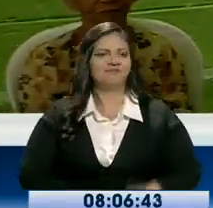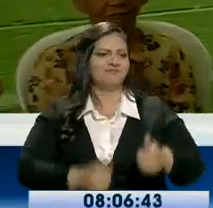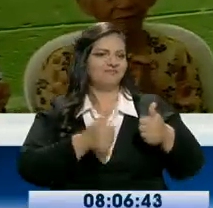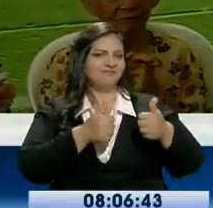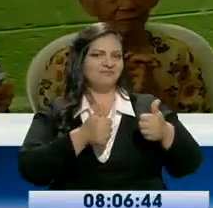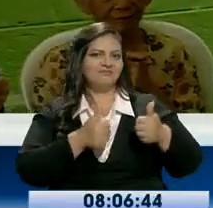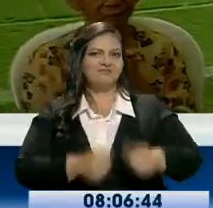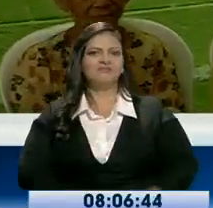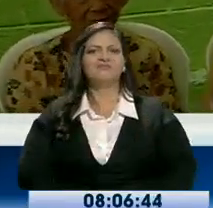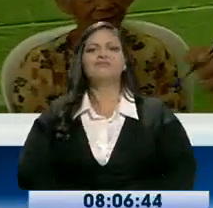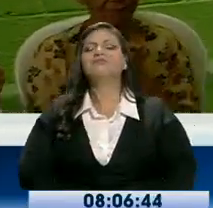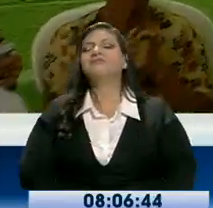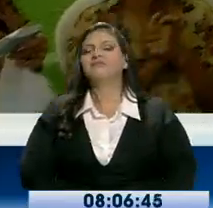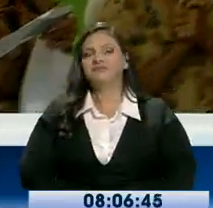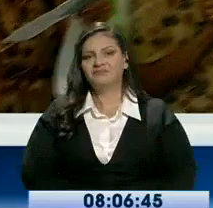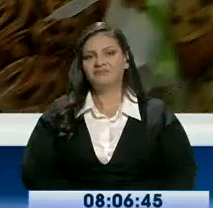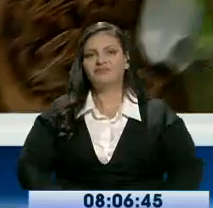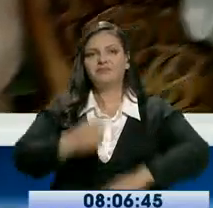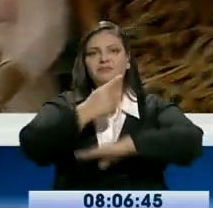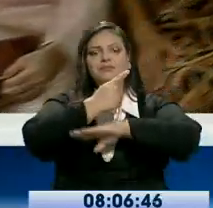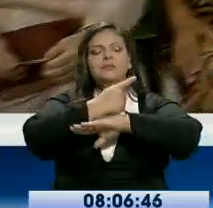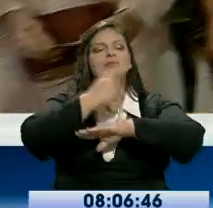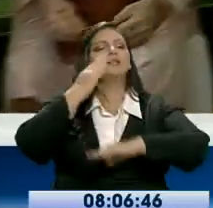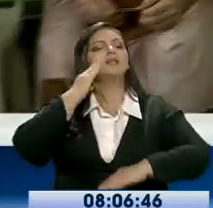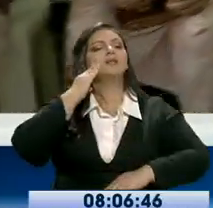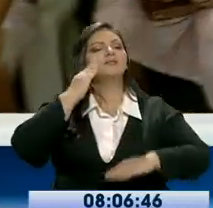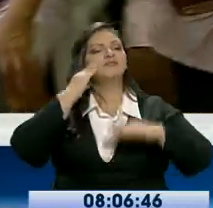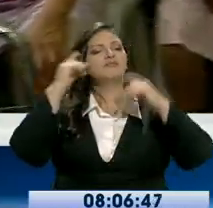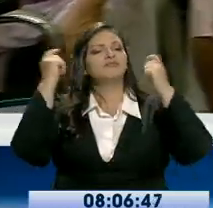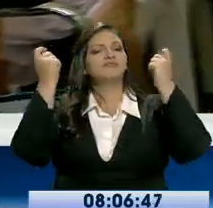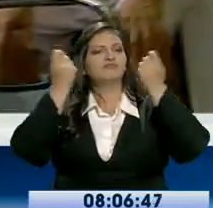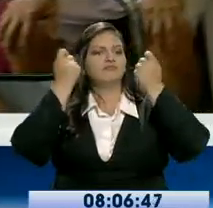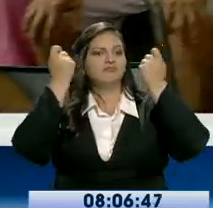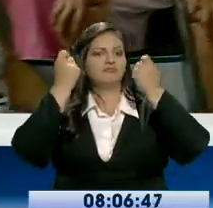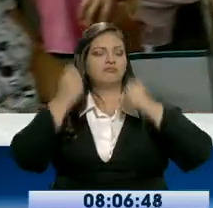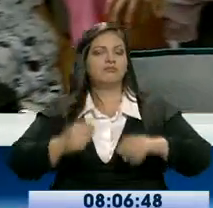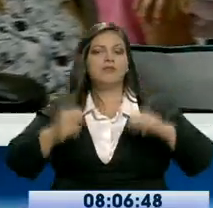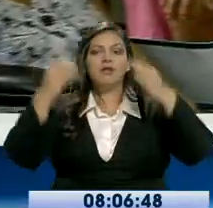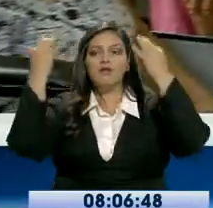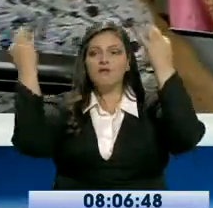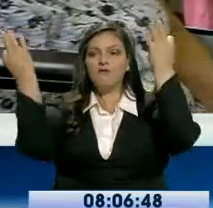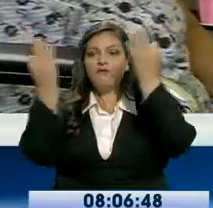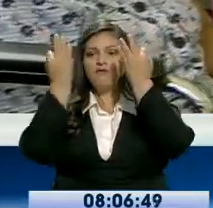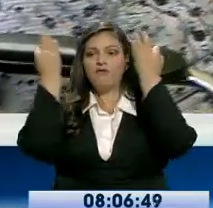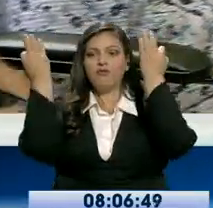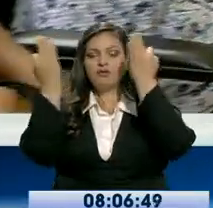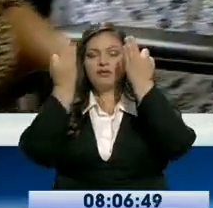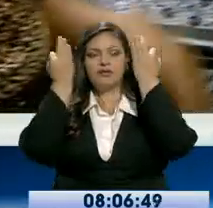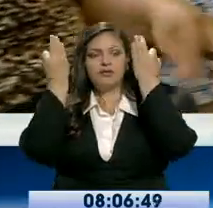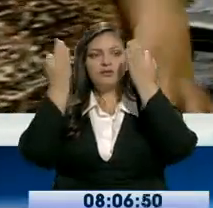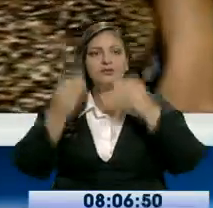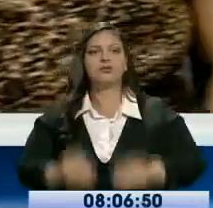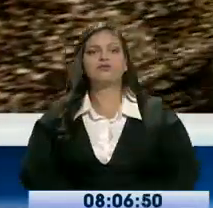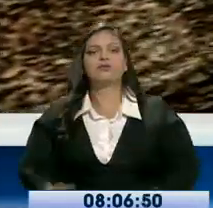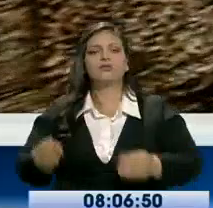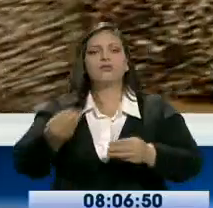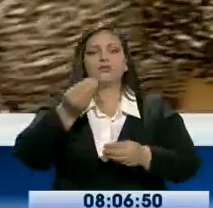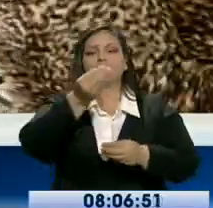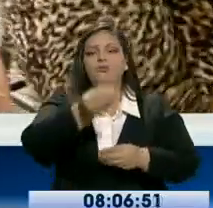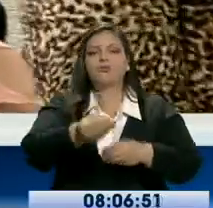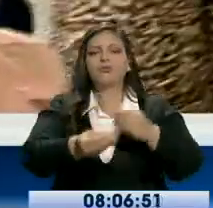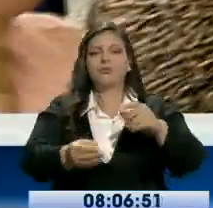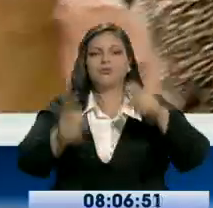celebrando el día de hoy con las madrecitas de parte de la Fundación Vista para Todos. Le hemos obsequiado una pequeña gafita también a todas ellas. Mira, para que se la